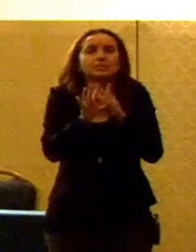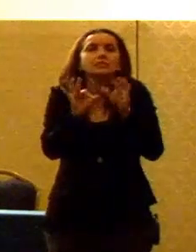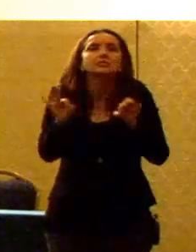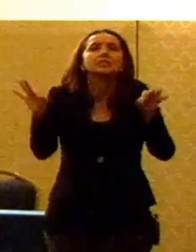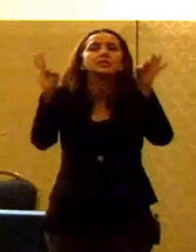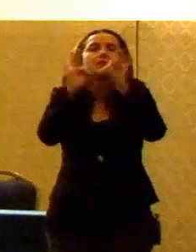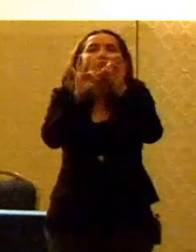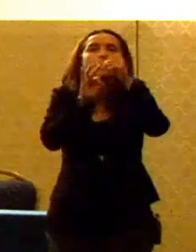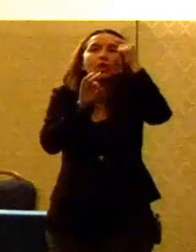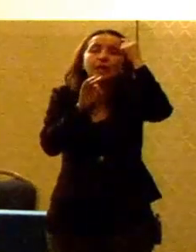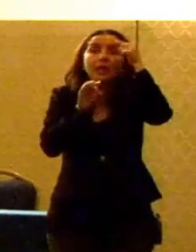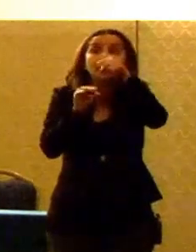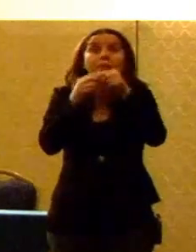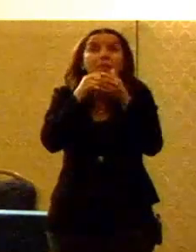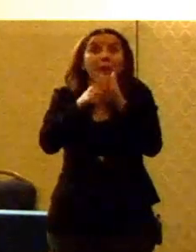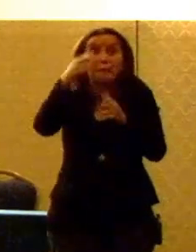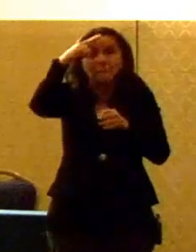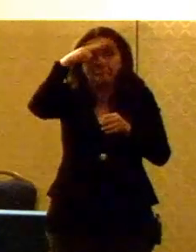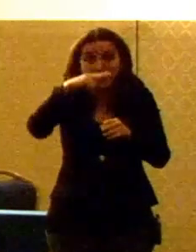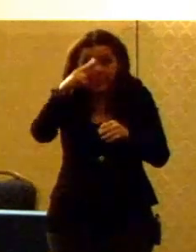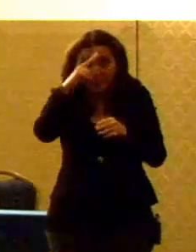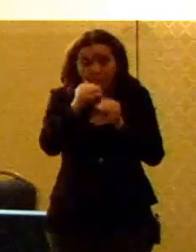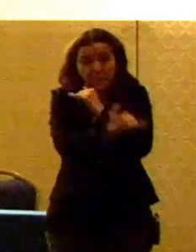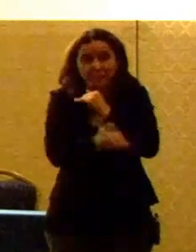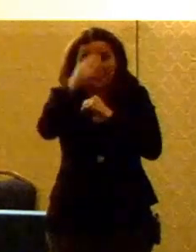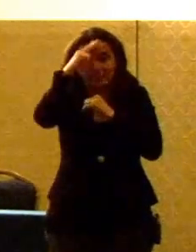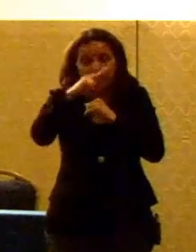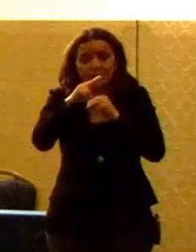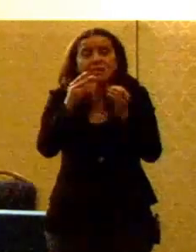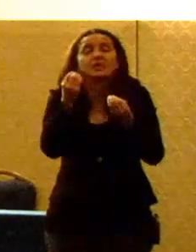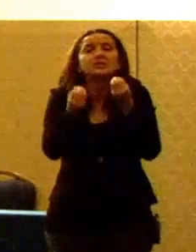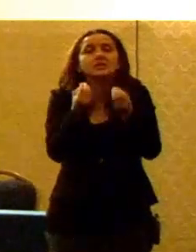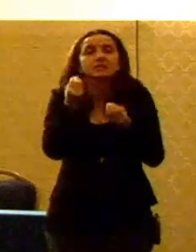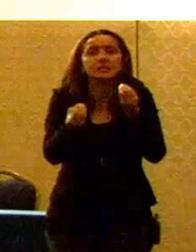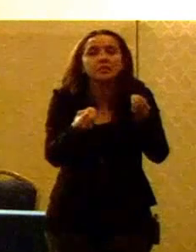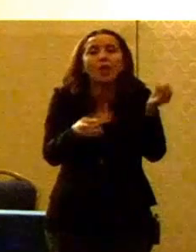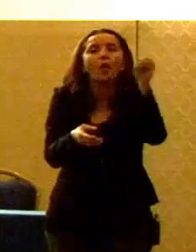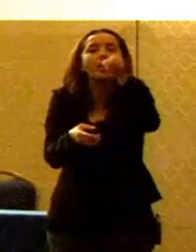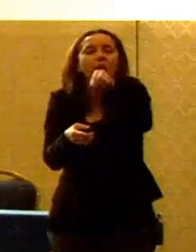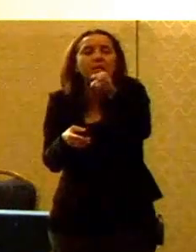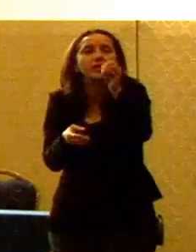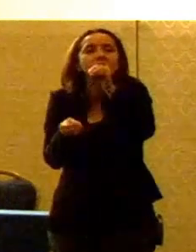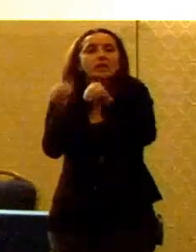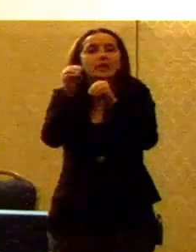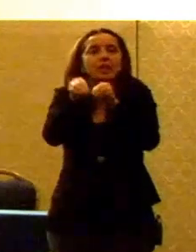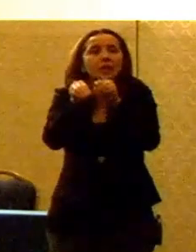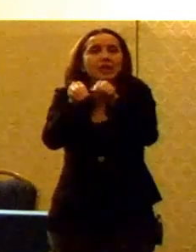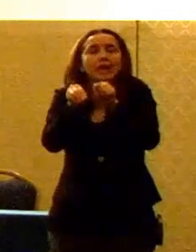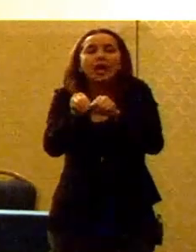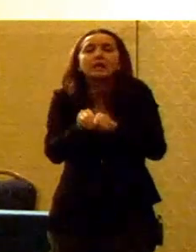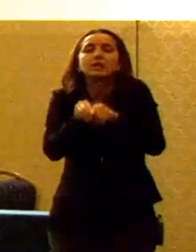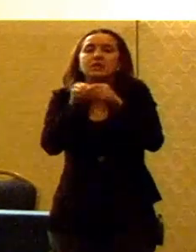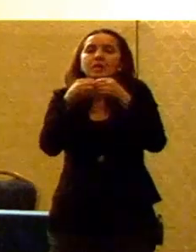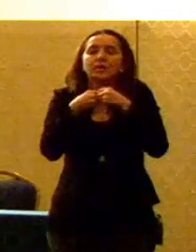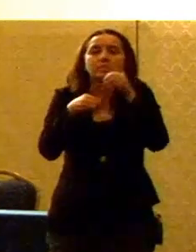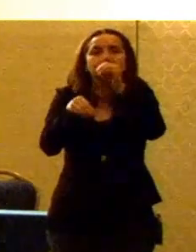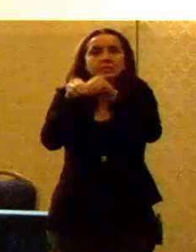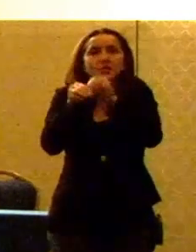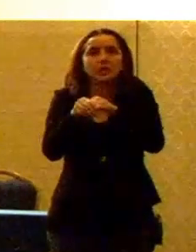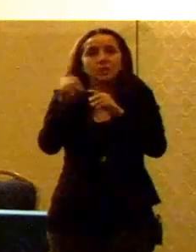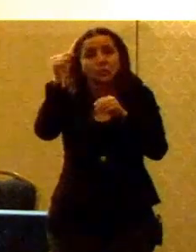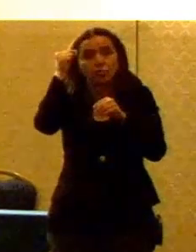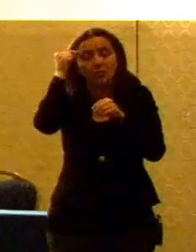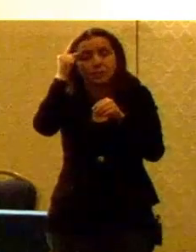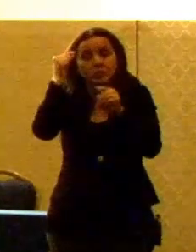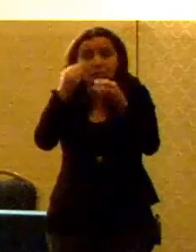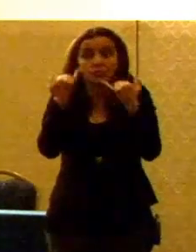fue llevar a cabo ante una implementación de la inversión pública en un caso concreto que les voy a